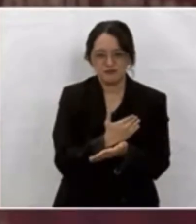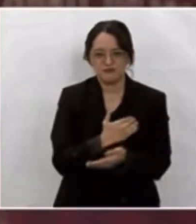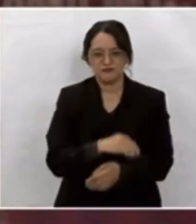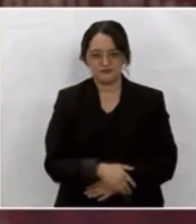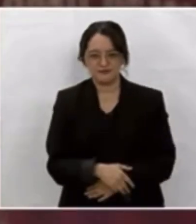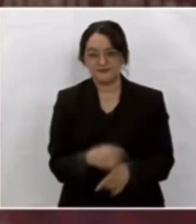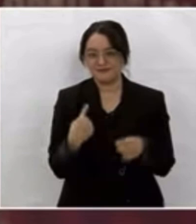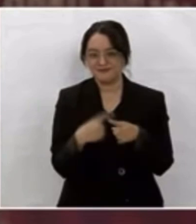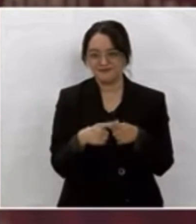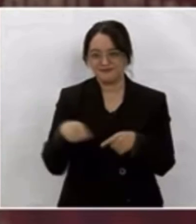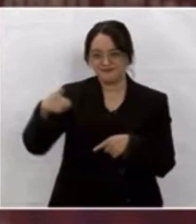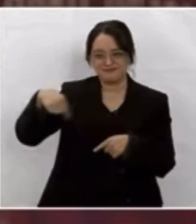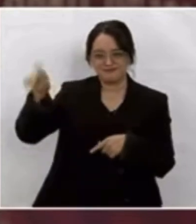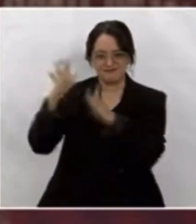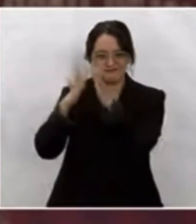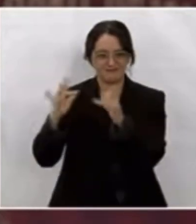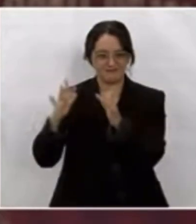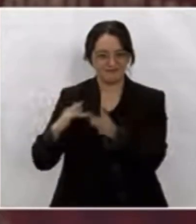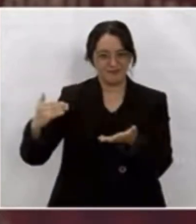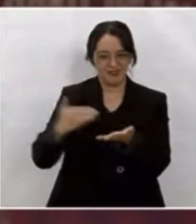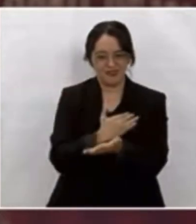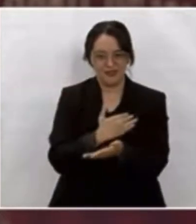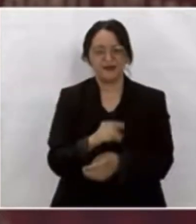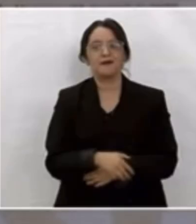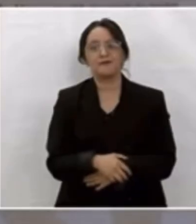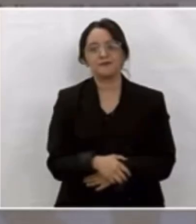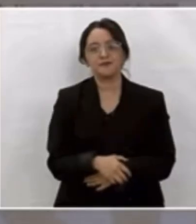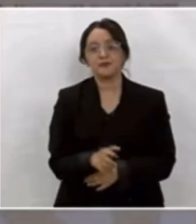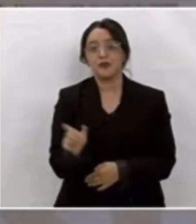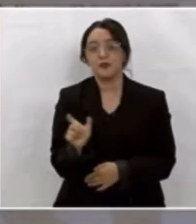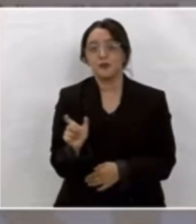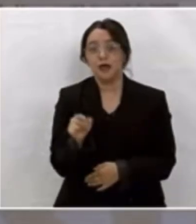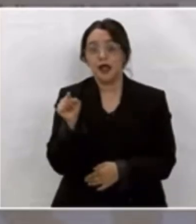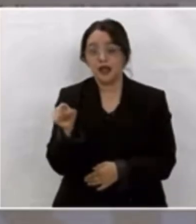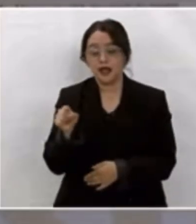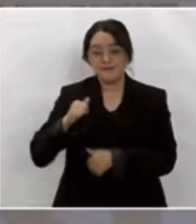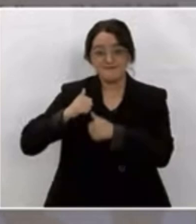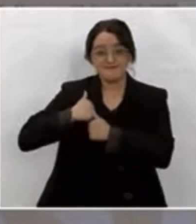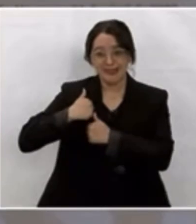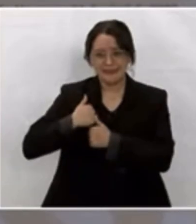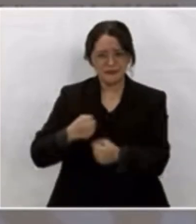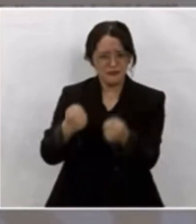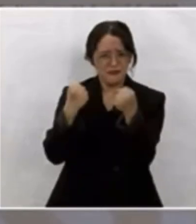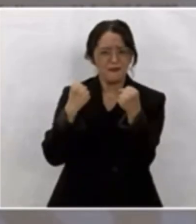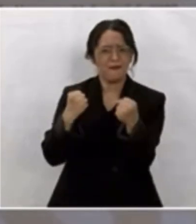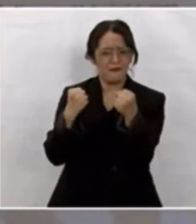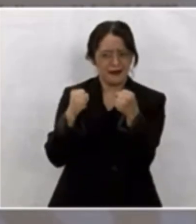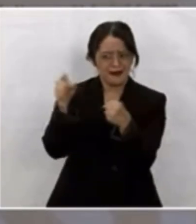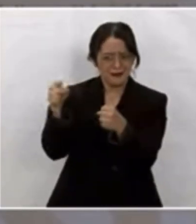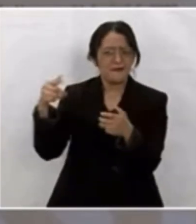los franceses. En ese entonces el ejército más poderoso del mundo.